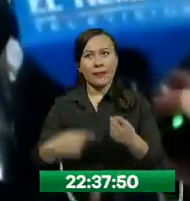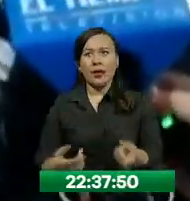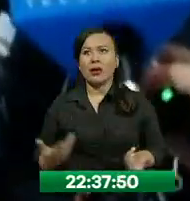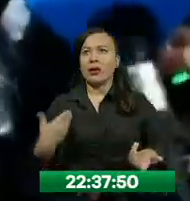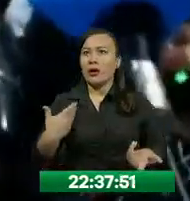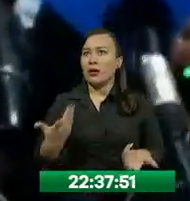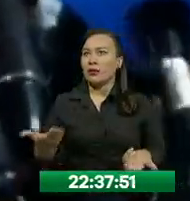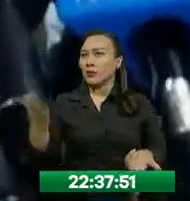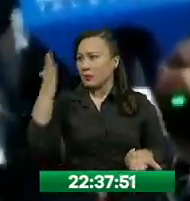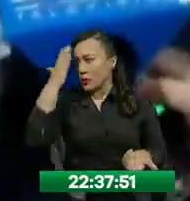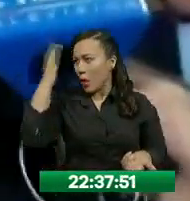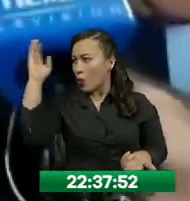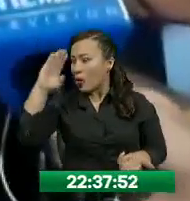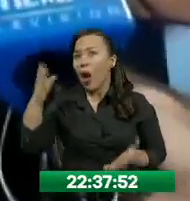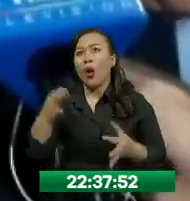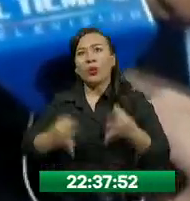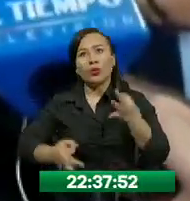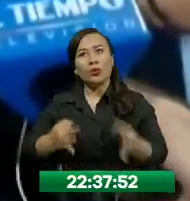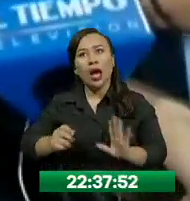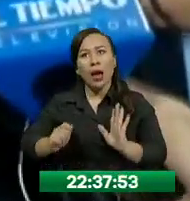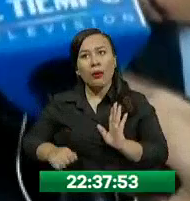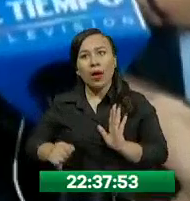disposición de la justicia